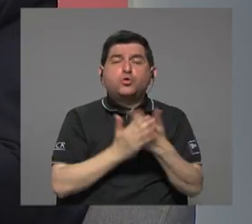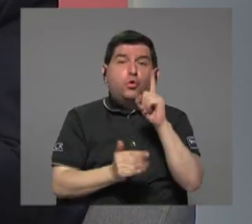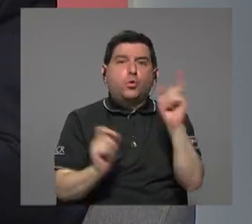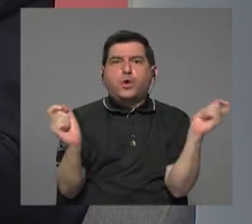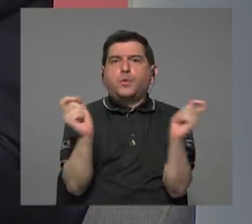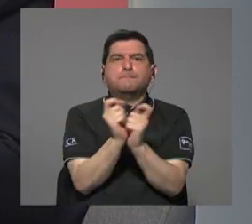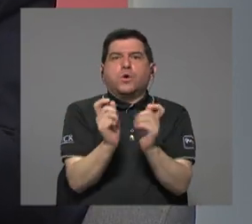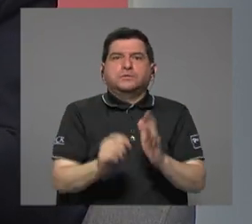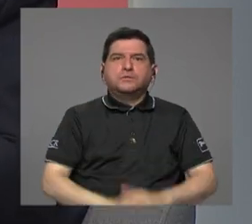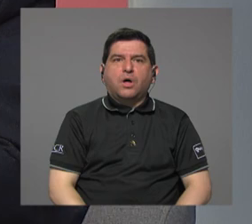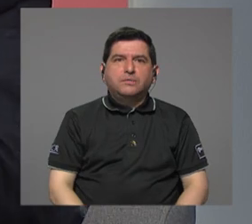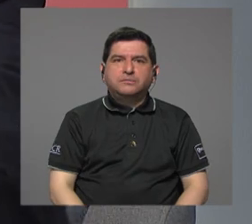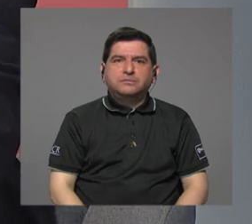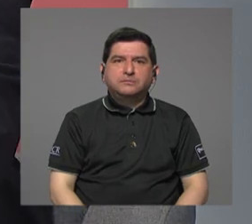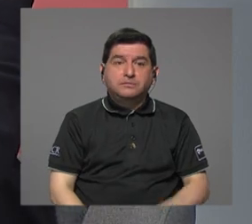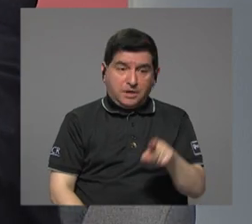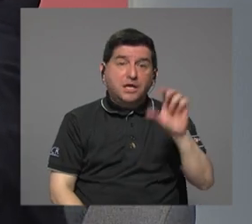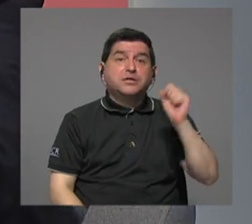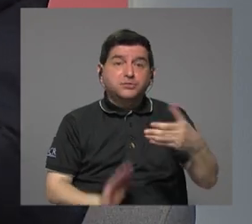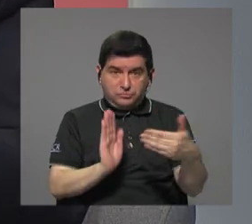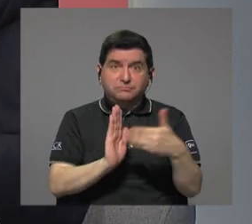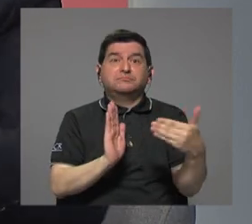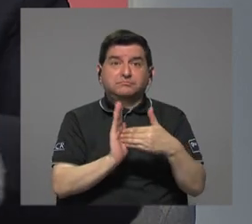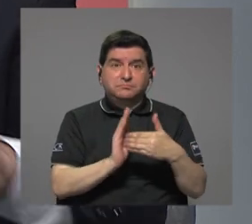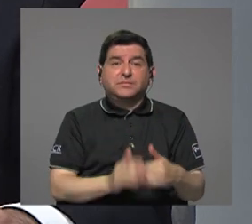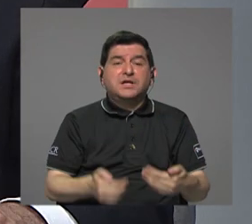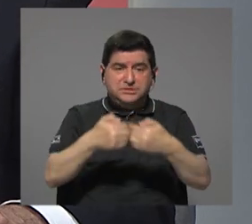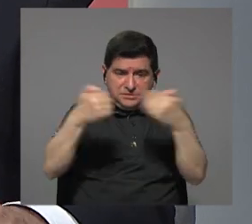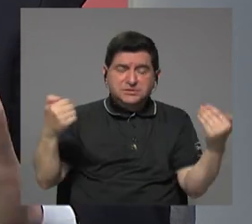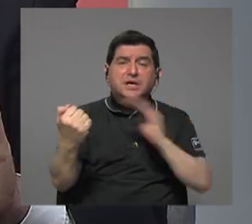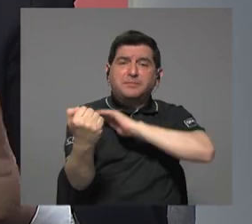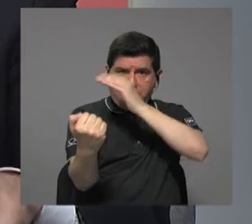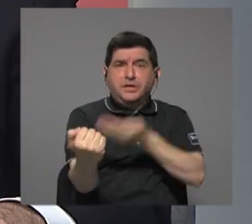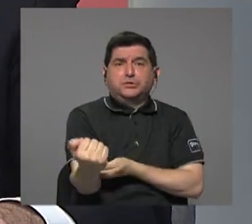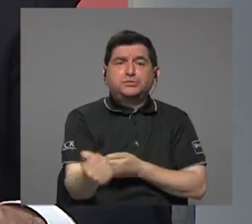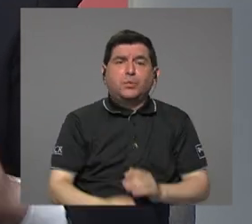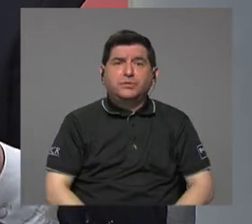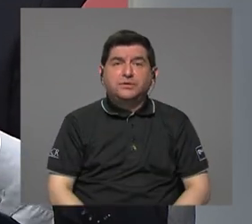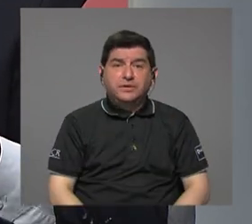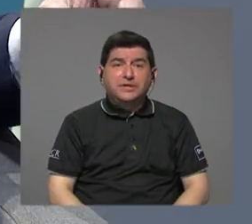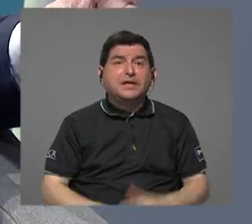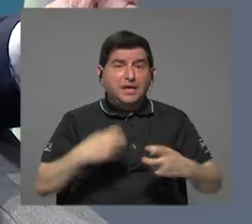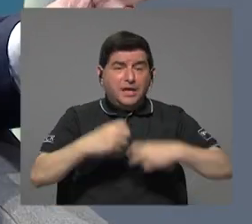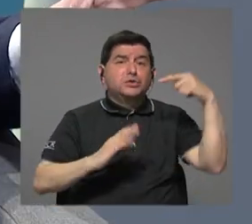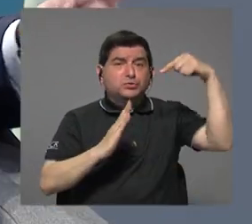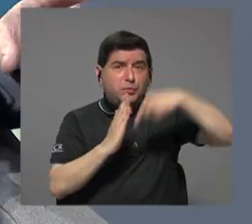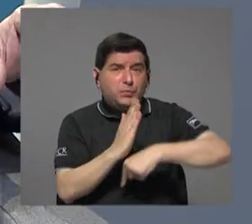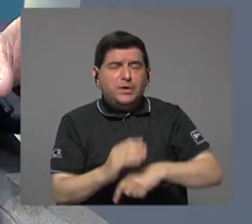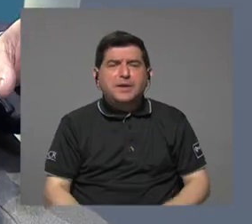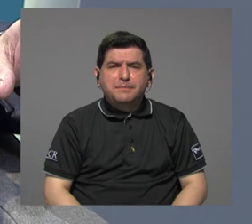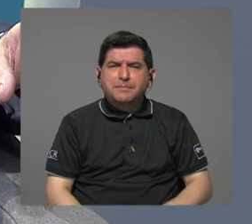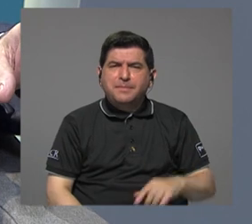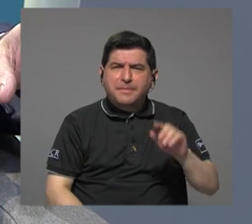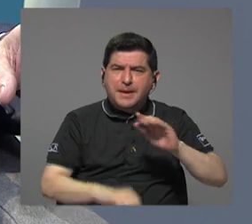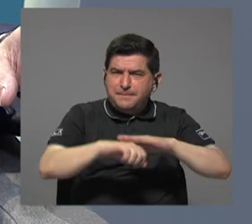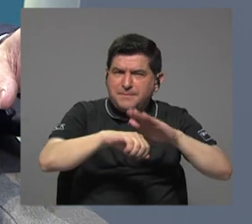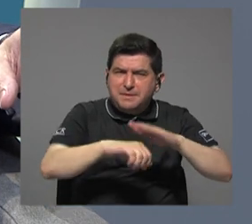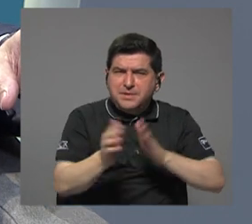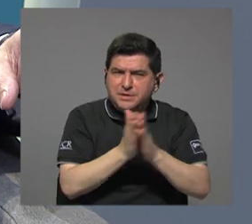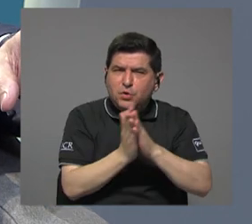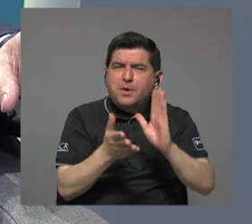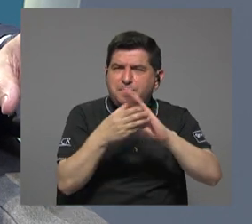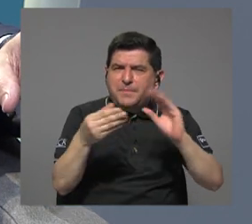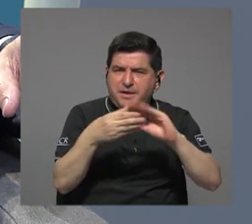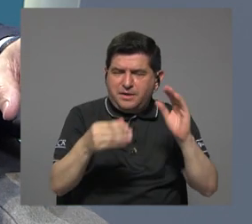punto y entonces eso sí que vulnera la división de poderes y eso es grave entonces me parece para aprovechar el